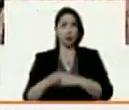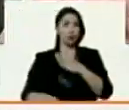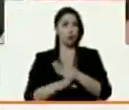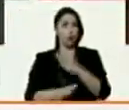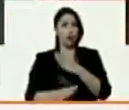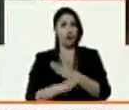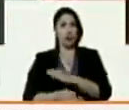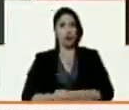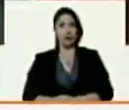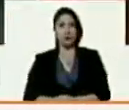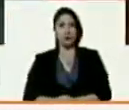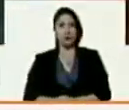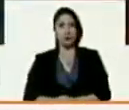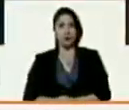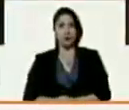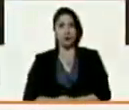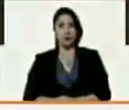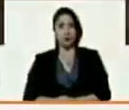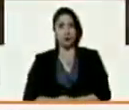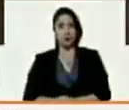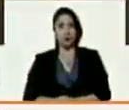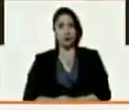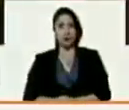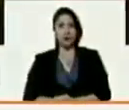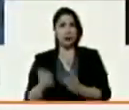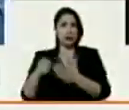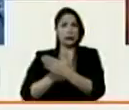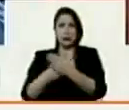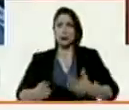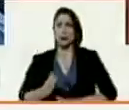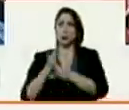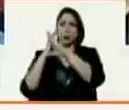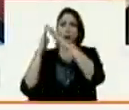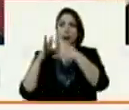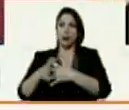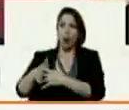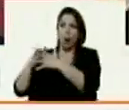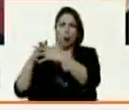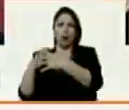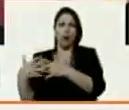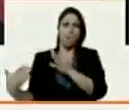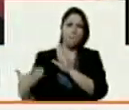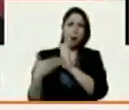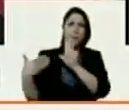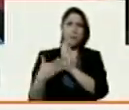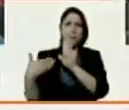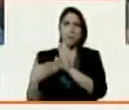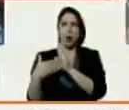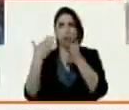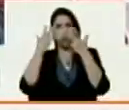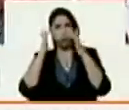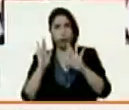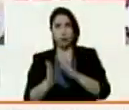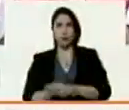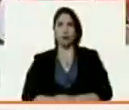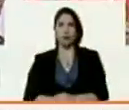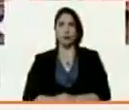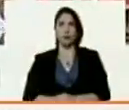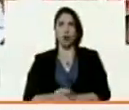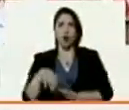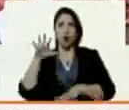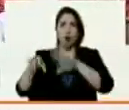aún. Nos siguen sancionando desde Estados Unidos, nos siguen bloqueando la posibilidad de